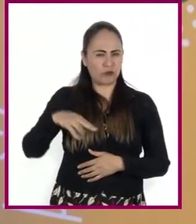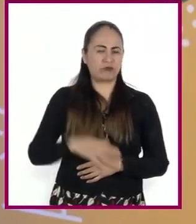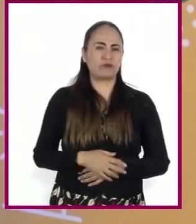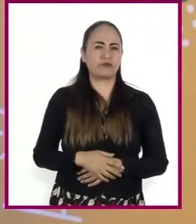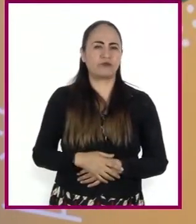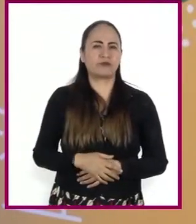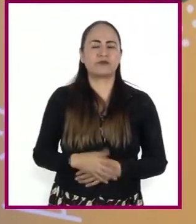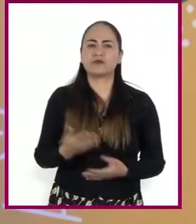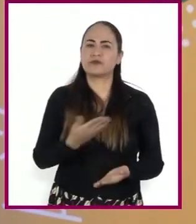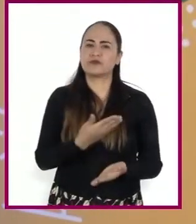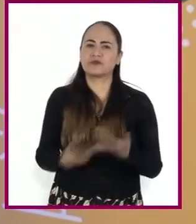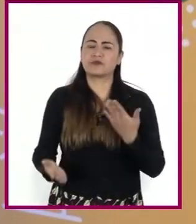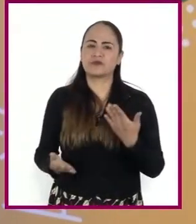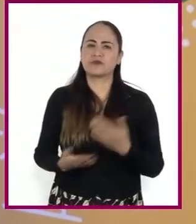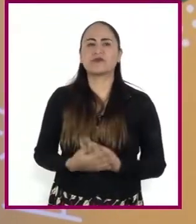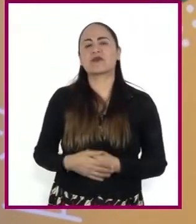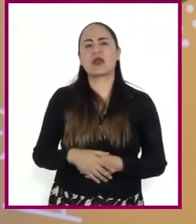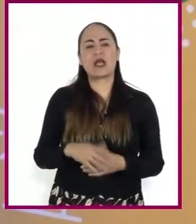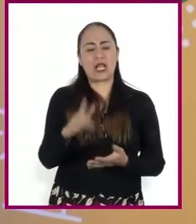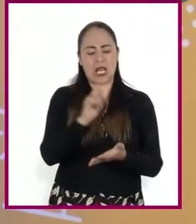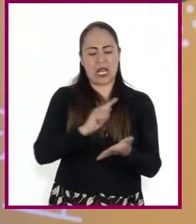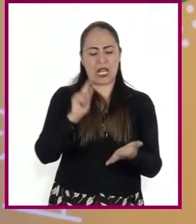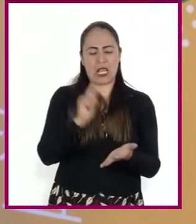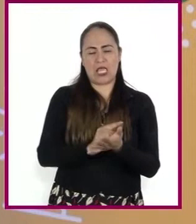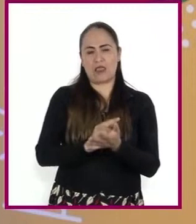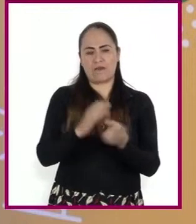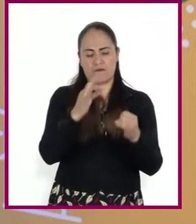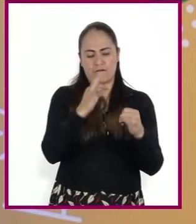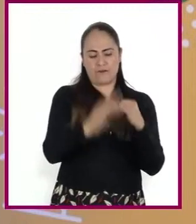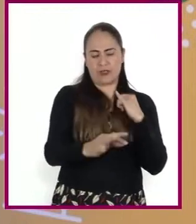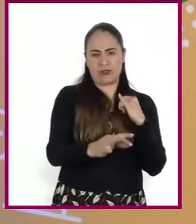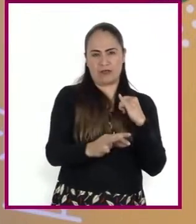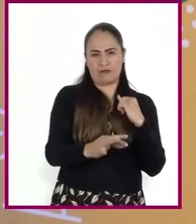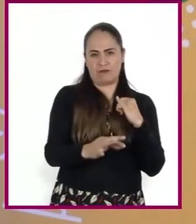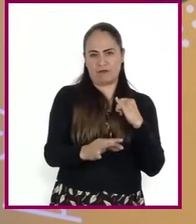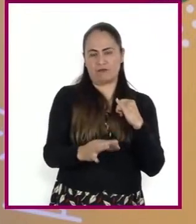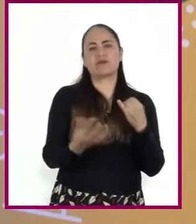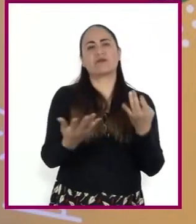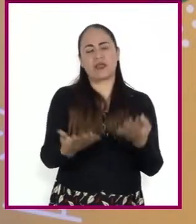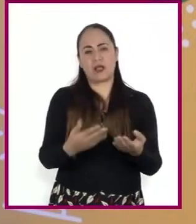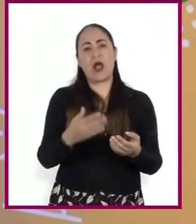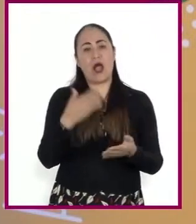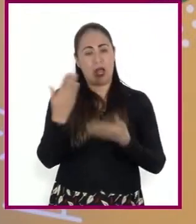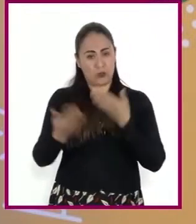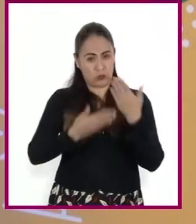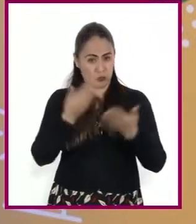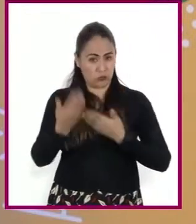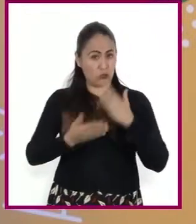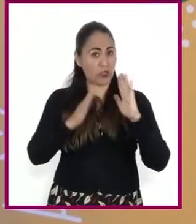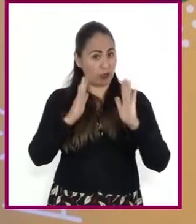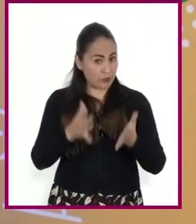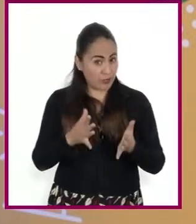vamos a enfocarnos en la última de sus leyes, que como dices, aún no la hemos estudiado.